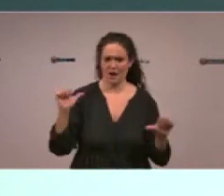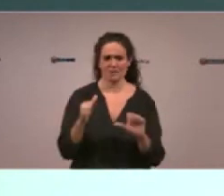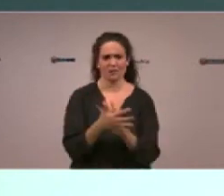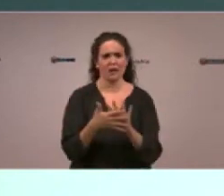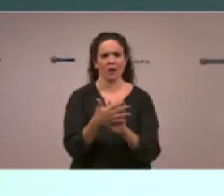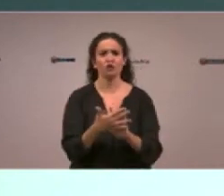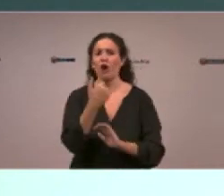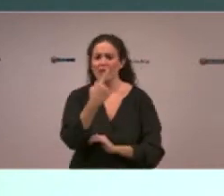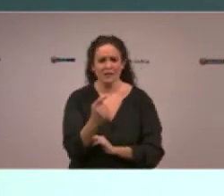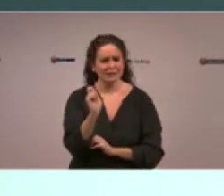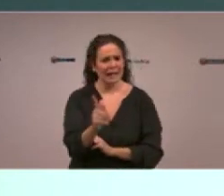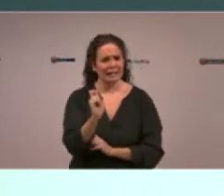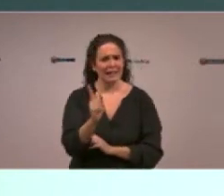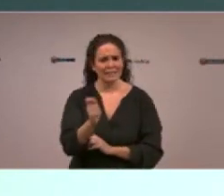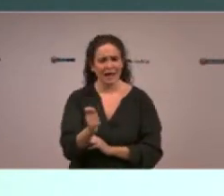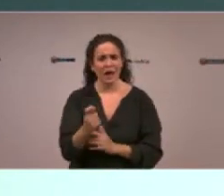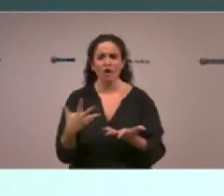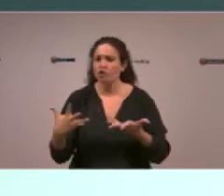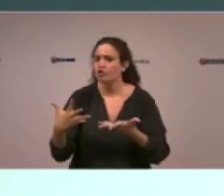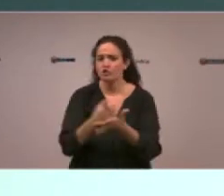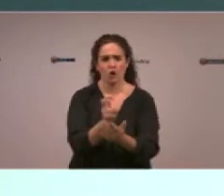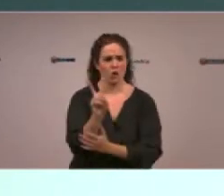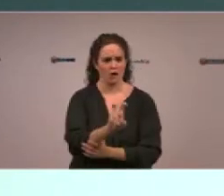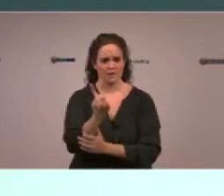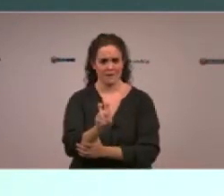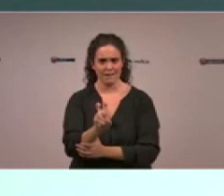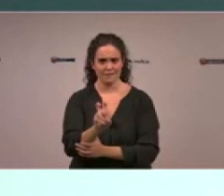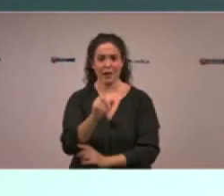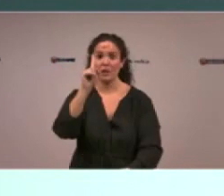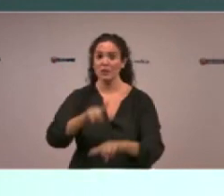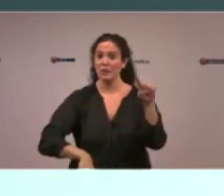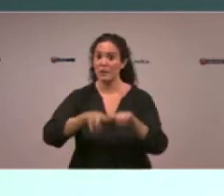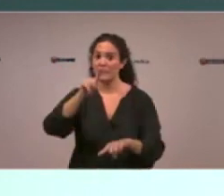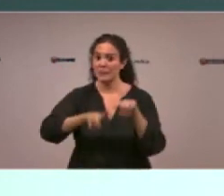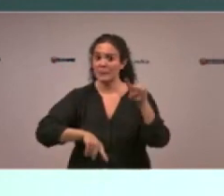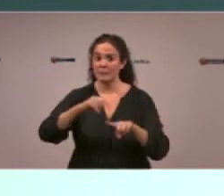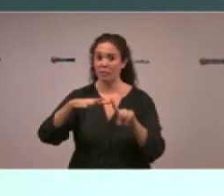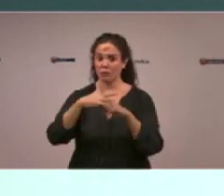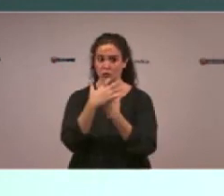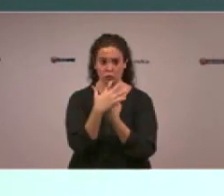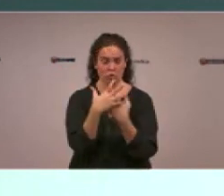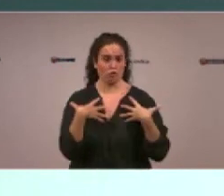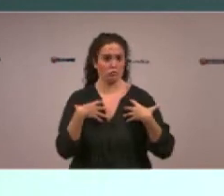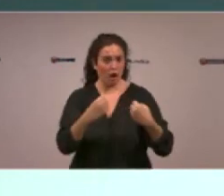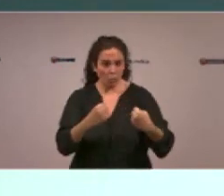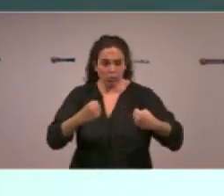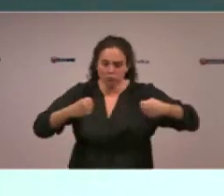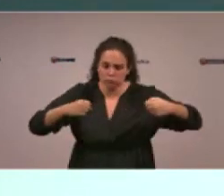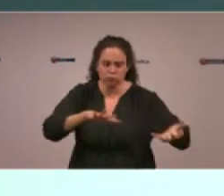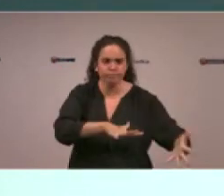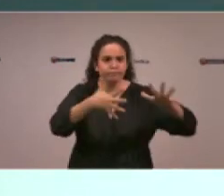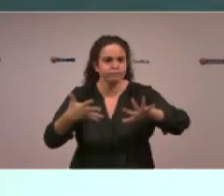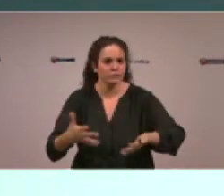descartamos ninguna posibilidad. Y todas las decisiones que se adopten serán en función de la situación sanitaria que estemos viviendo en cada